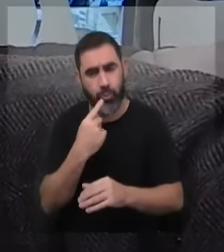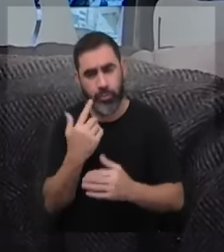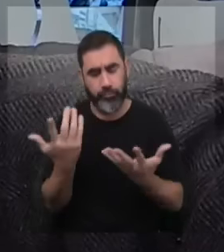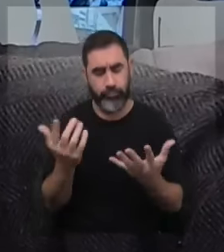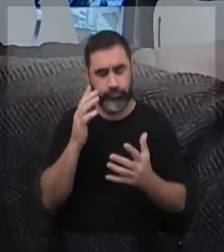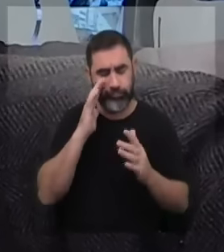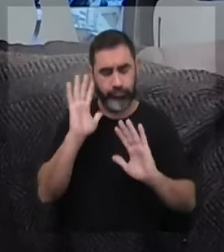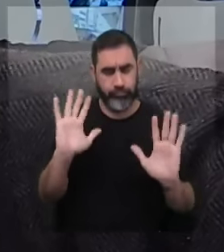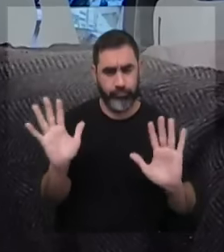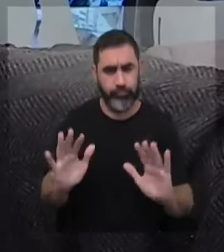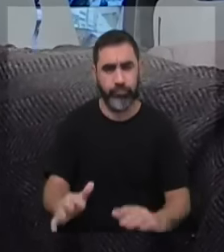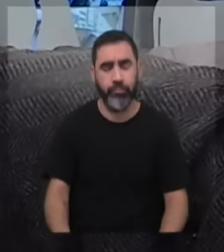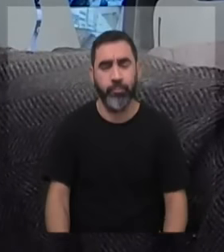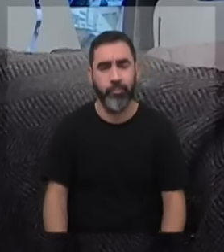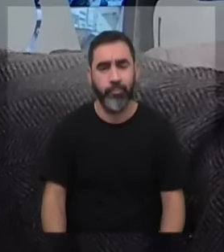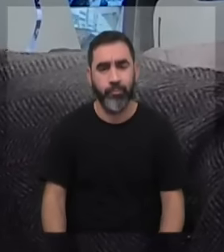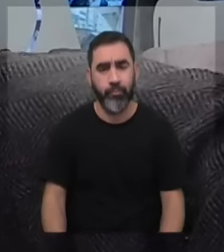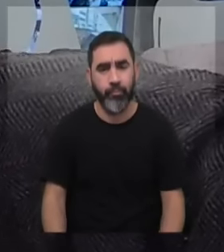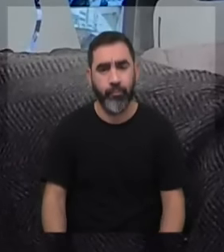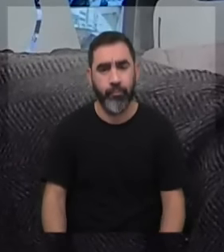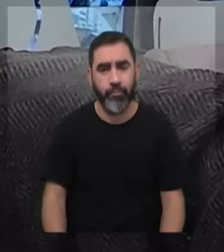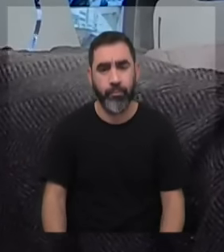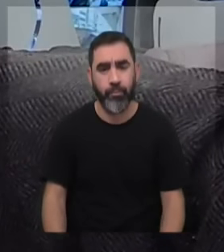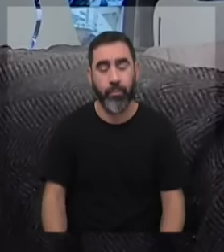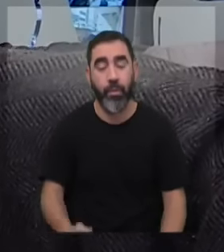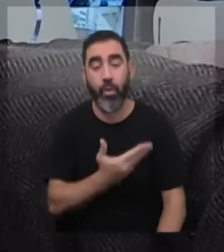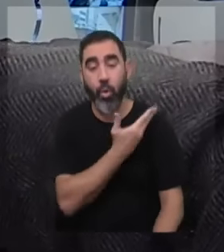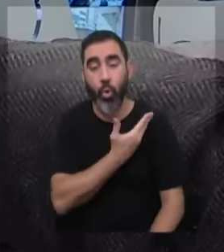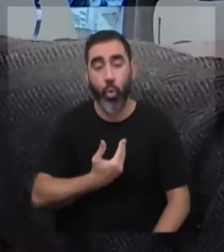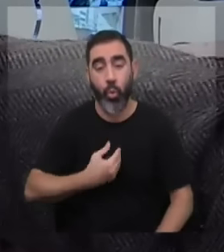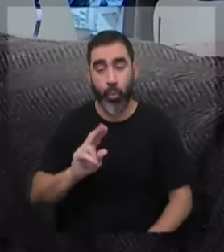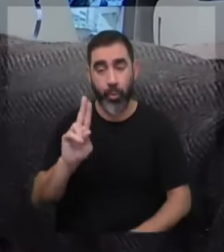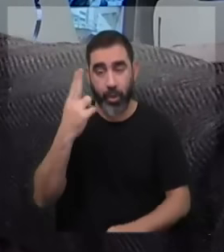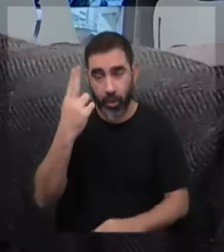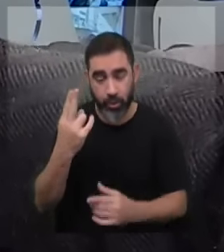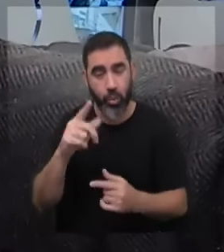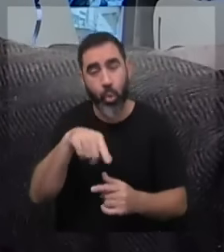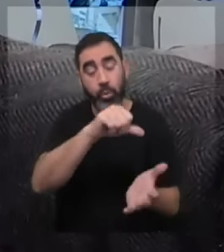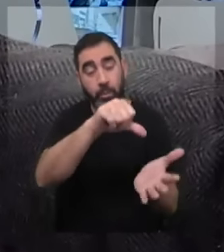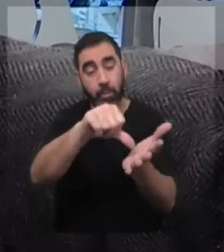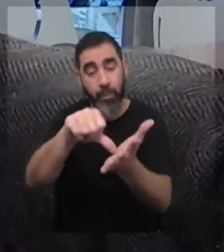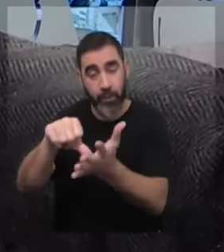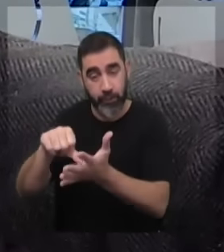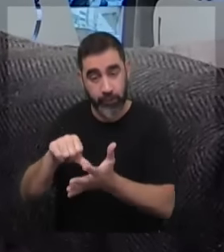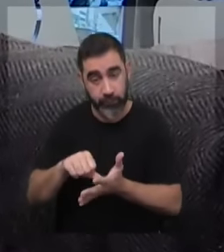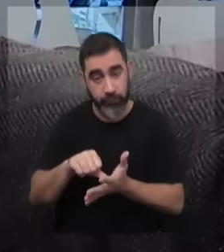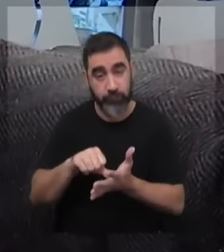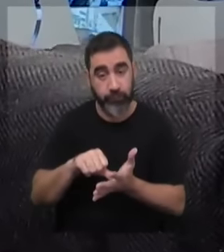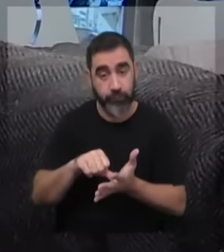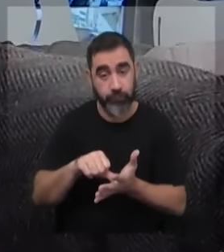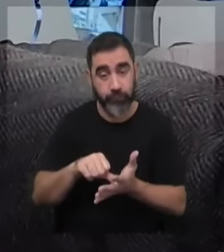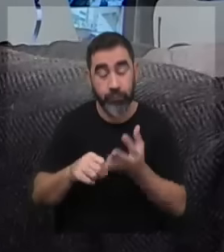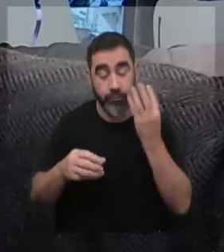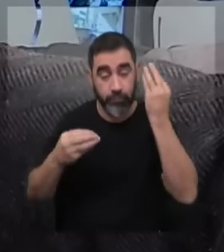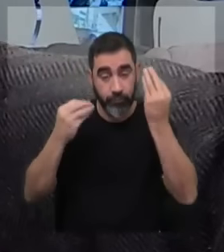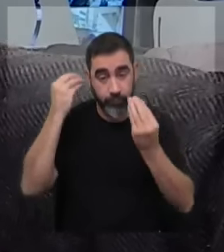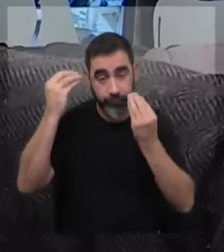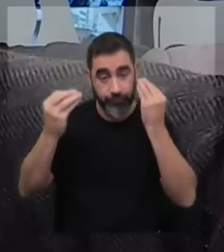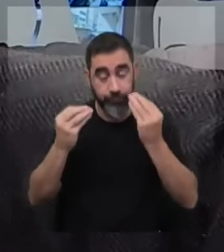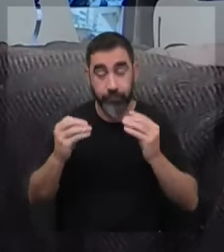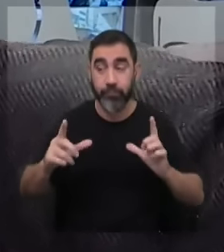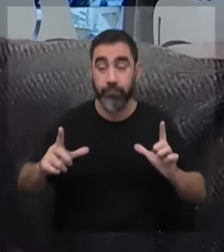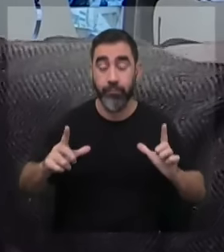tienen validez Y entonces el gobierno del Uruguay junto con muchos países de la región vemos con preocupación esto